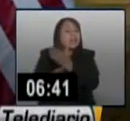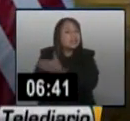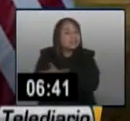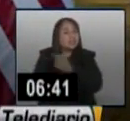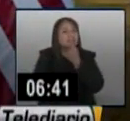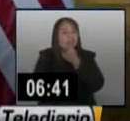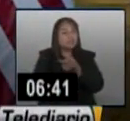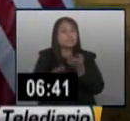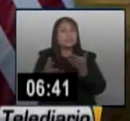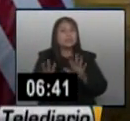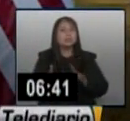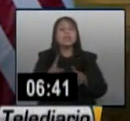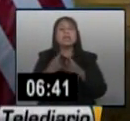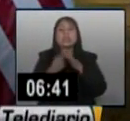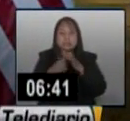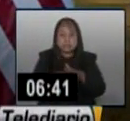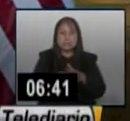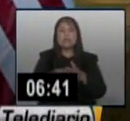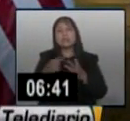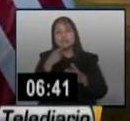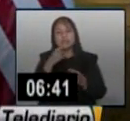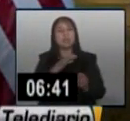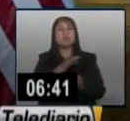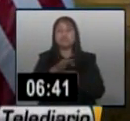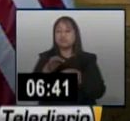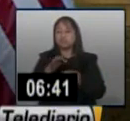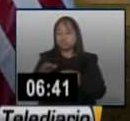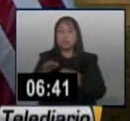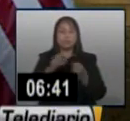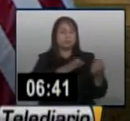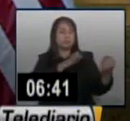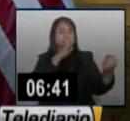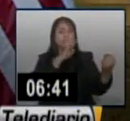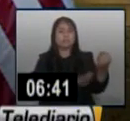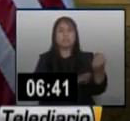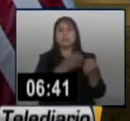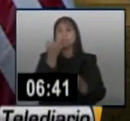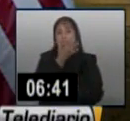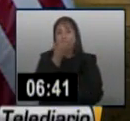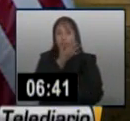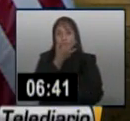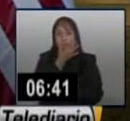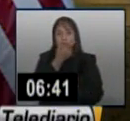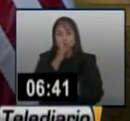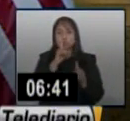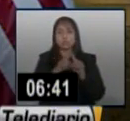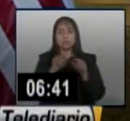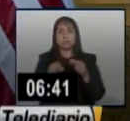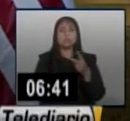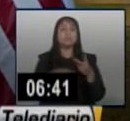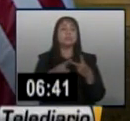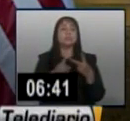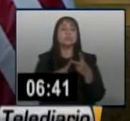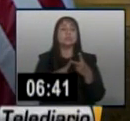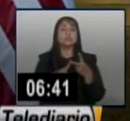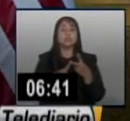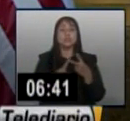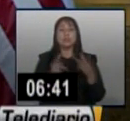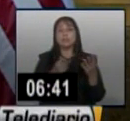a la iniciativa de empoderamiento de las mujeres, Samantha Power, la